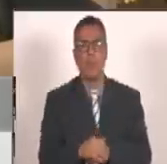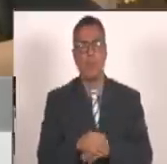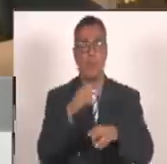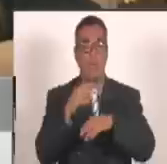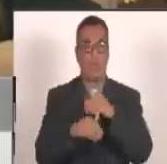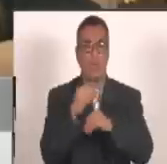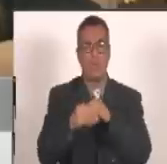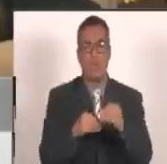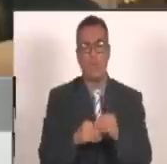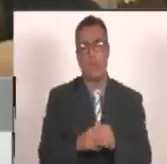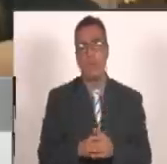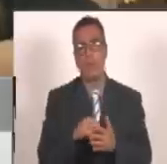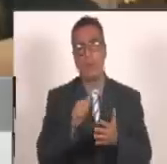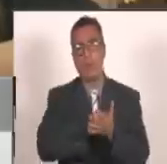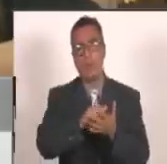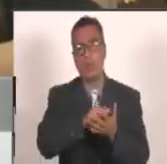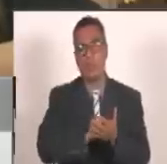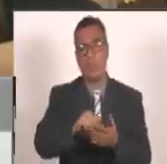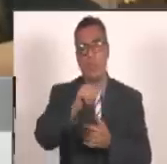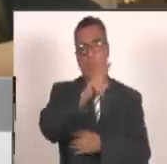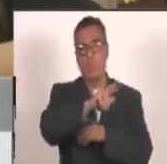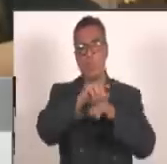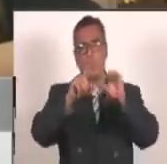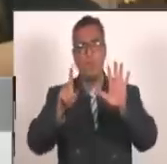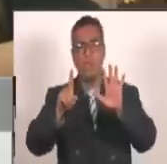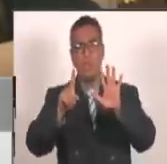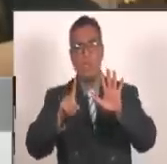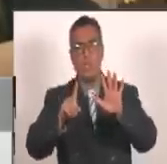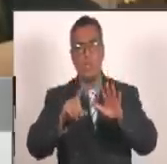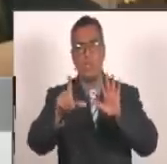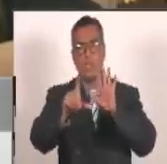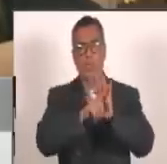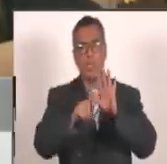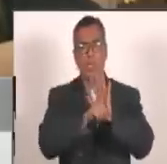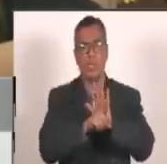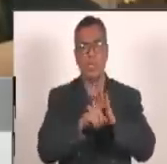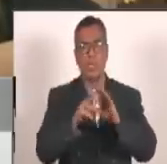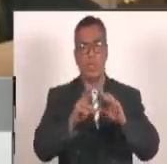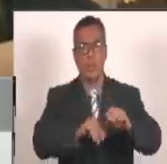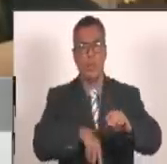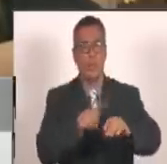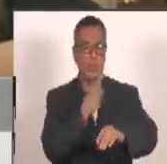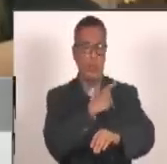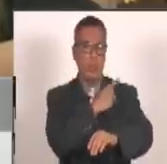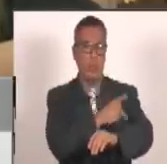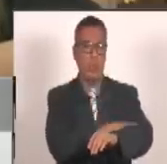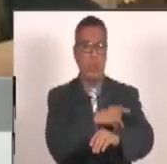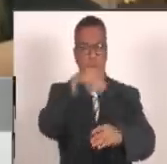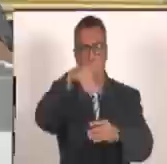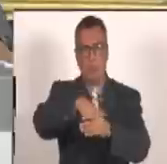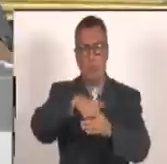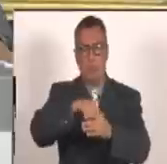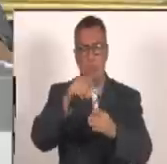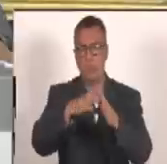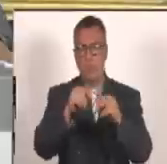de conformidad con lo establecido en el artículo 36 de la Ley Orgánica del Poder Electoral. Es todo, ciudadano